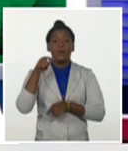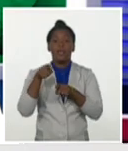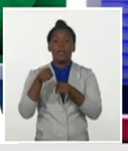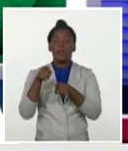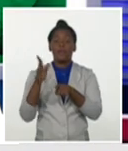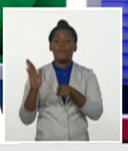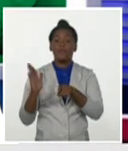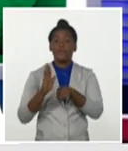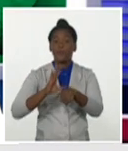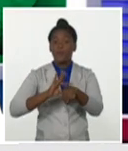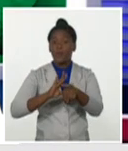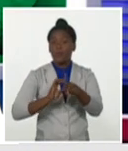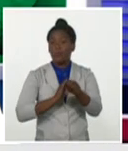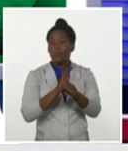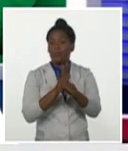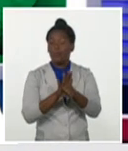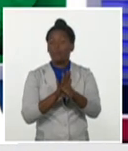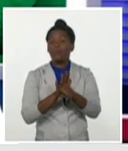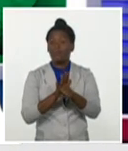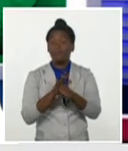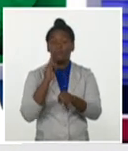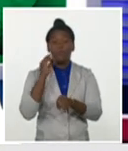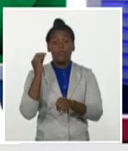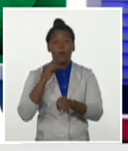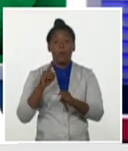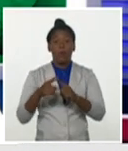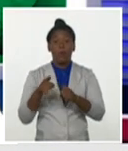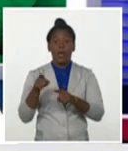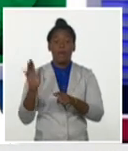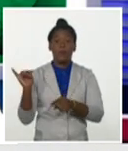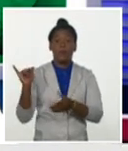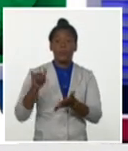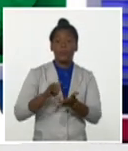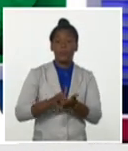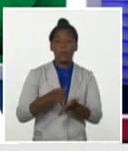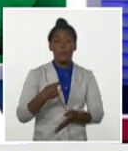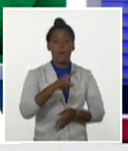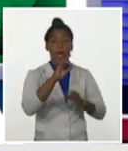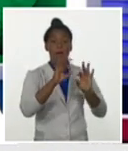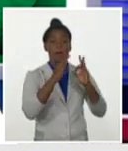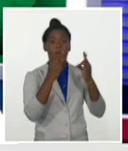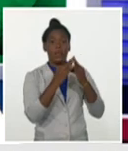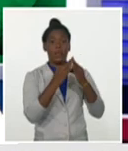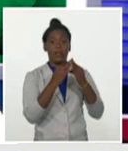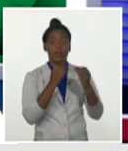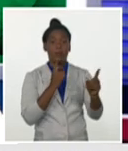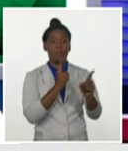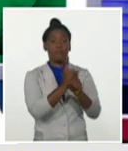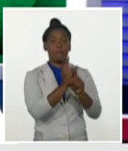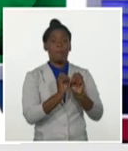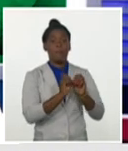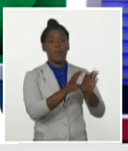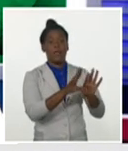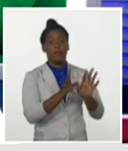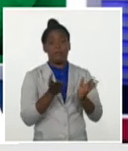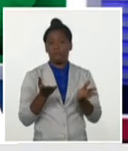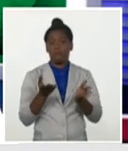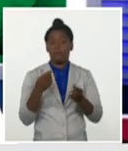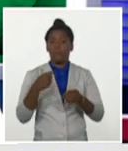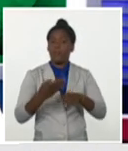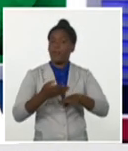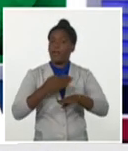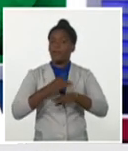positivos y que no entrañe riesgo de transmisión en la comunidad. Ayer